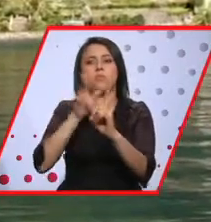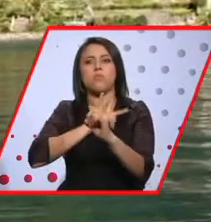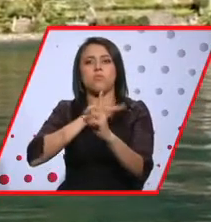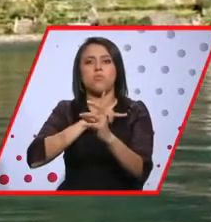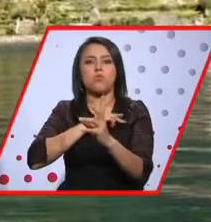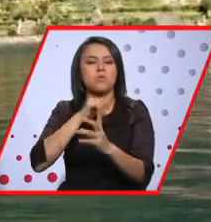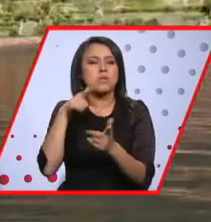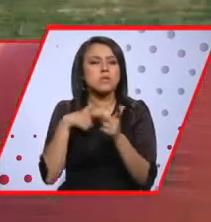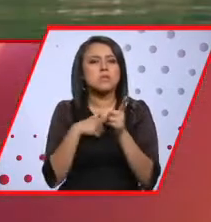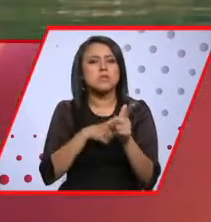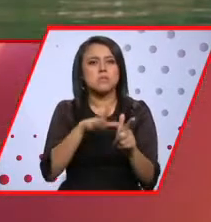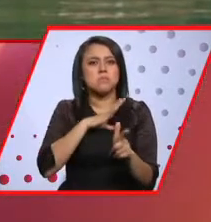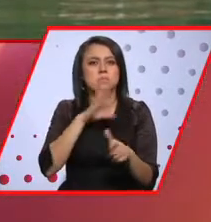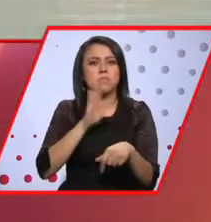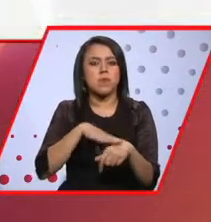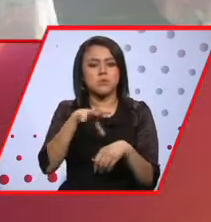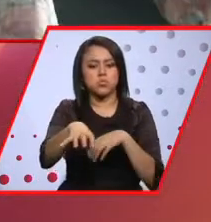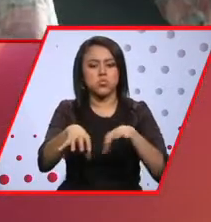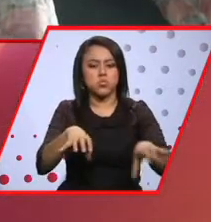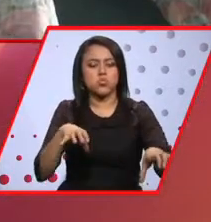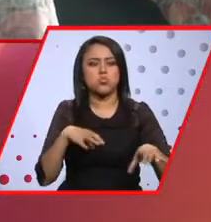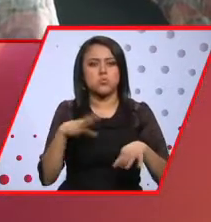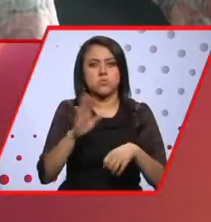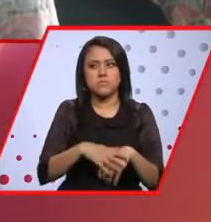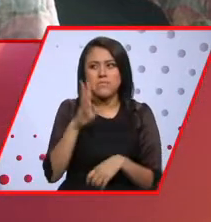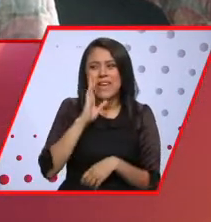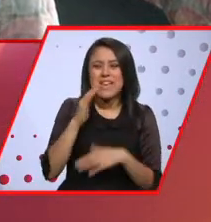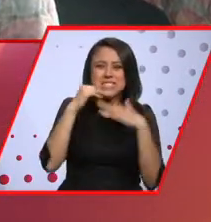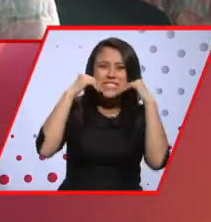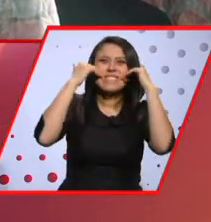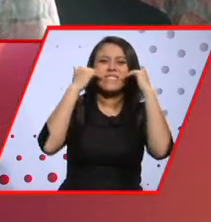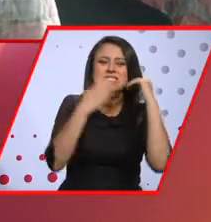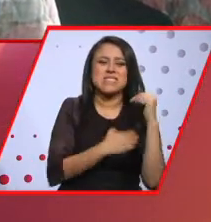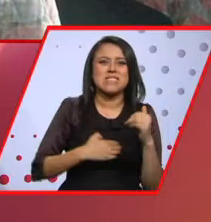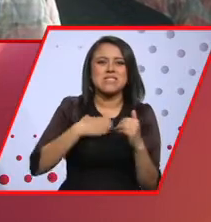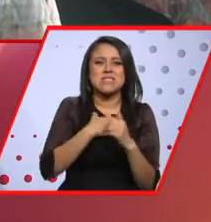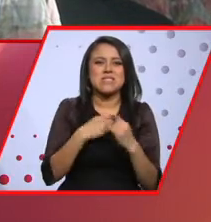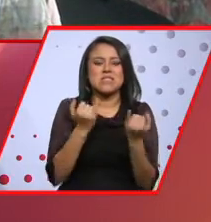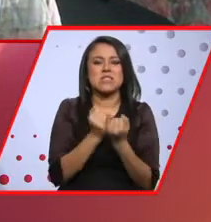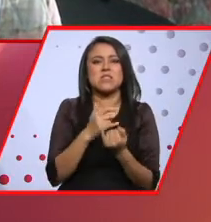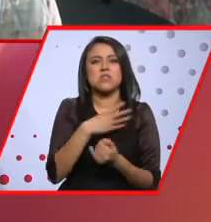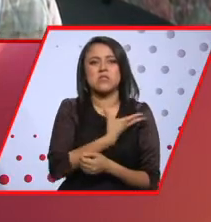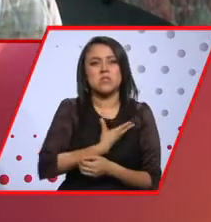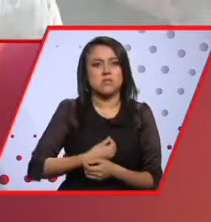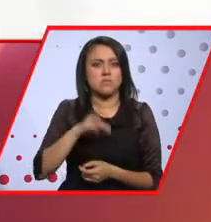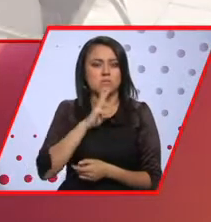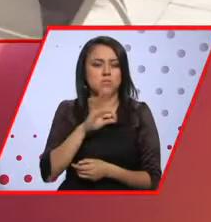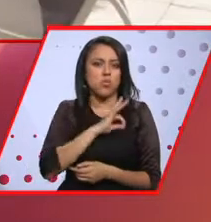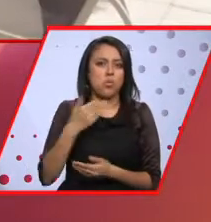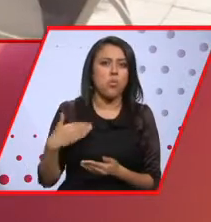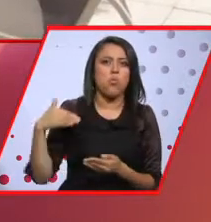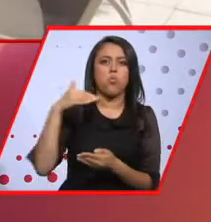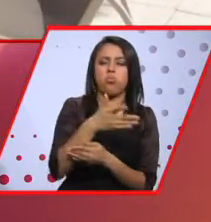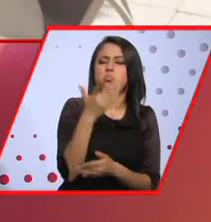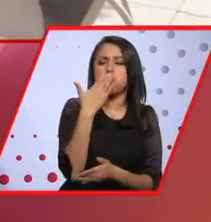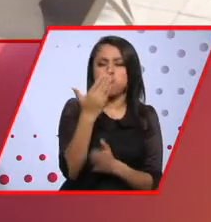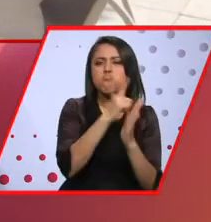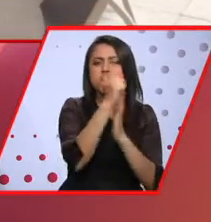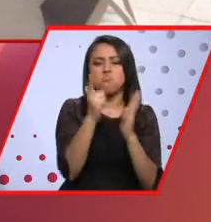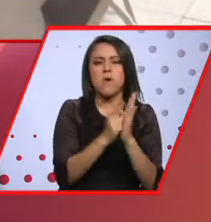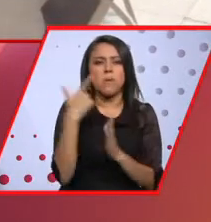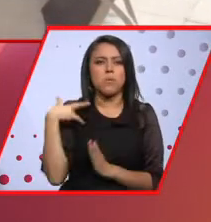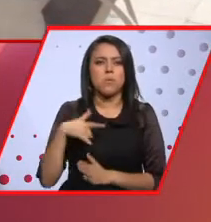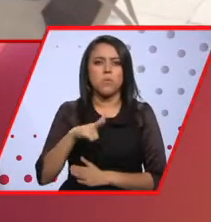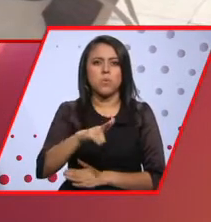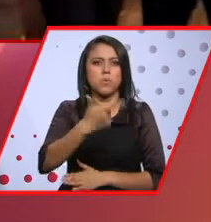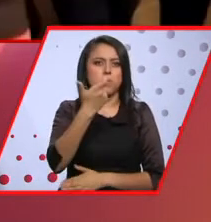Siguen apareciendo propiedades, aparece con un cinismo tremendo. Los hijos entraron legales en un vuelo privado. El vuelo privado es